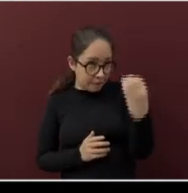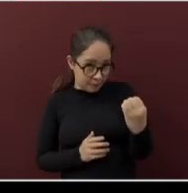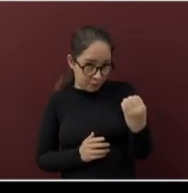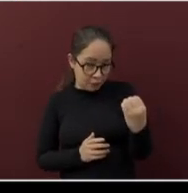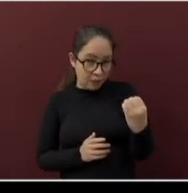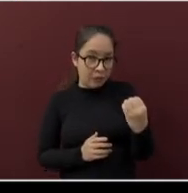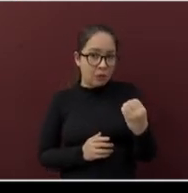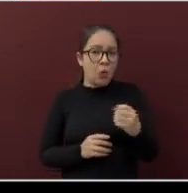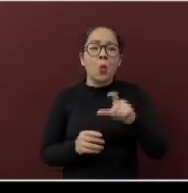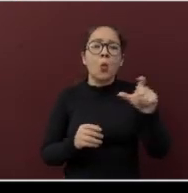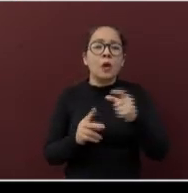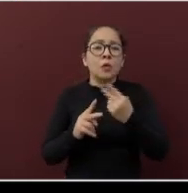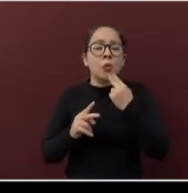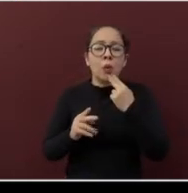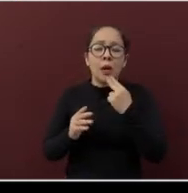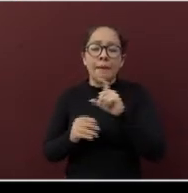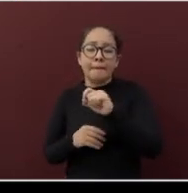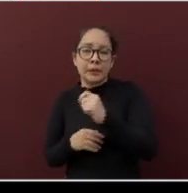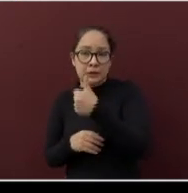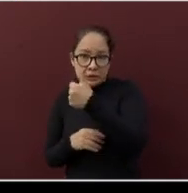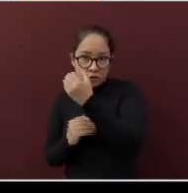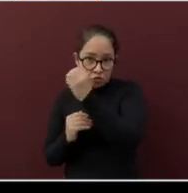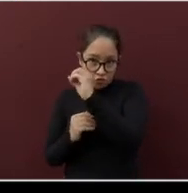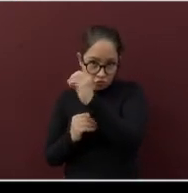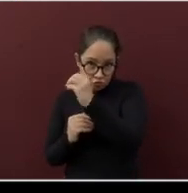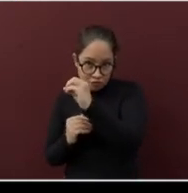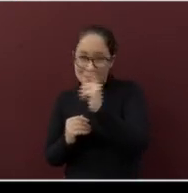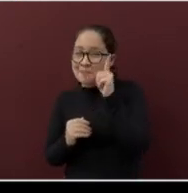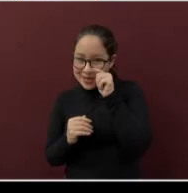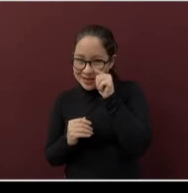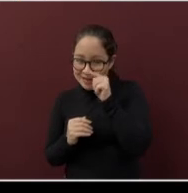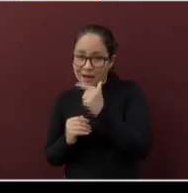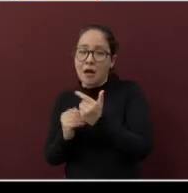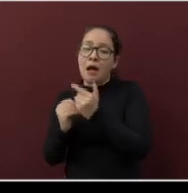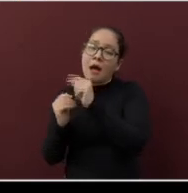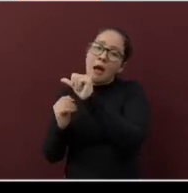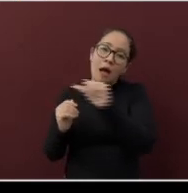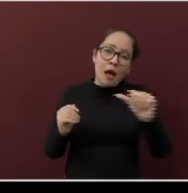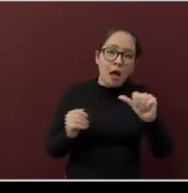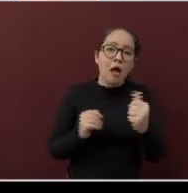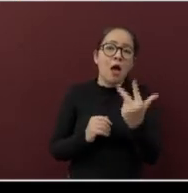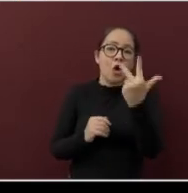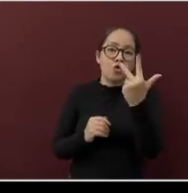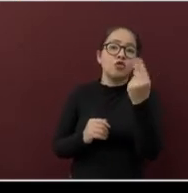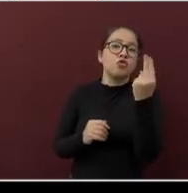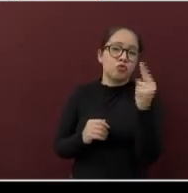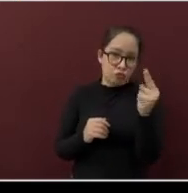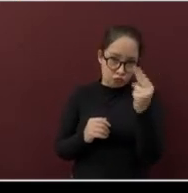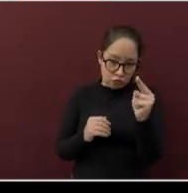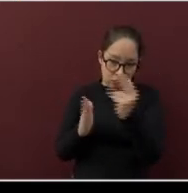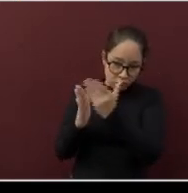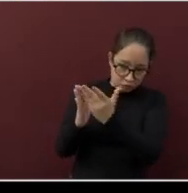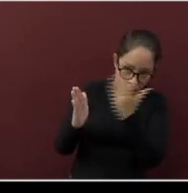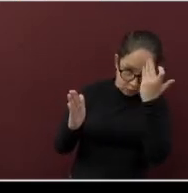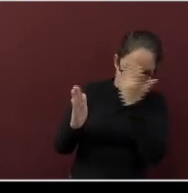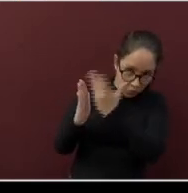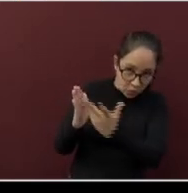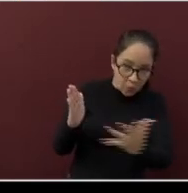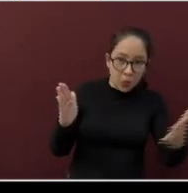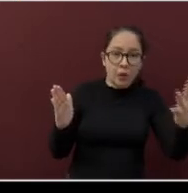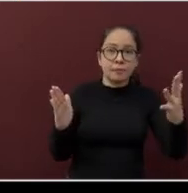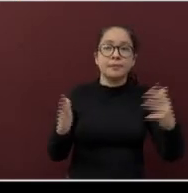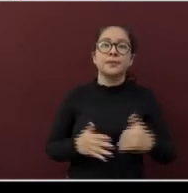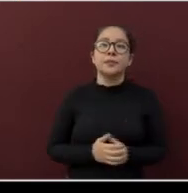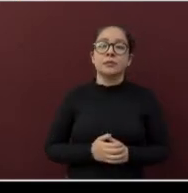del 26 de octubre o sea precisamente mañana a partir de mañana al 8 de noviembre de este año